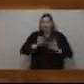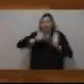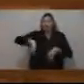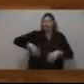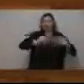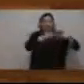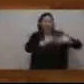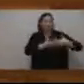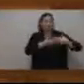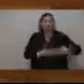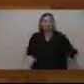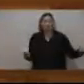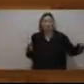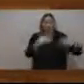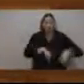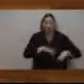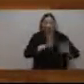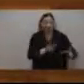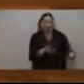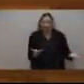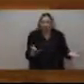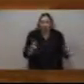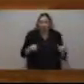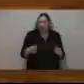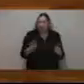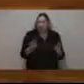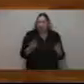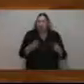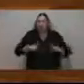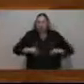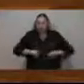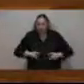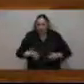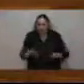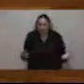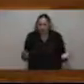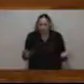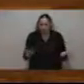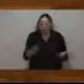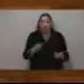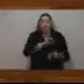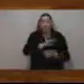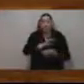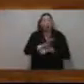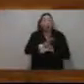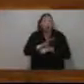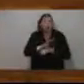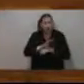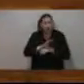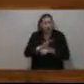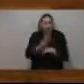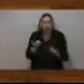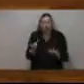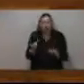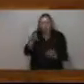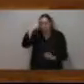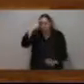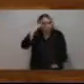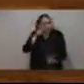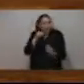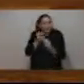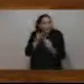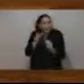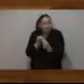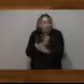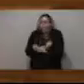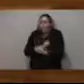es un despropósito. Realmente, señorías, señor consejero, no cabe en cabeza humana que se lleve hablando en esta Cámara de este asunto